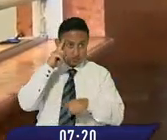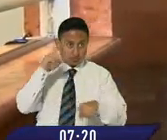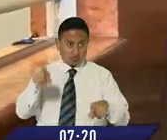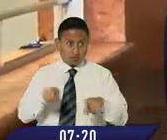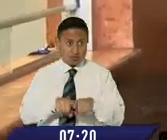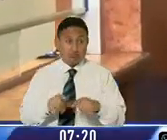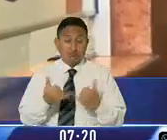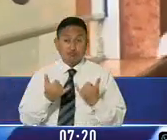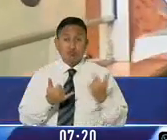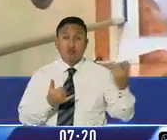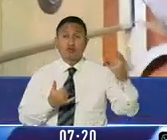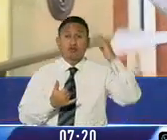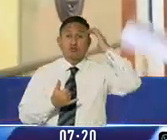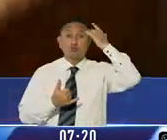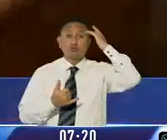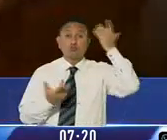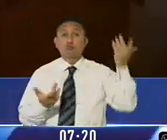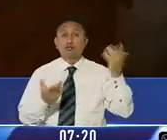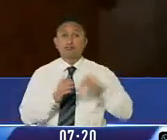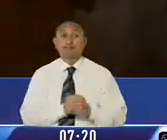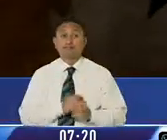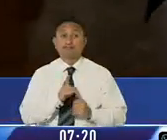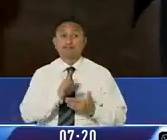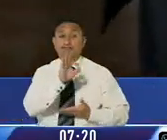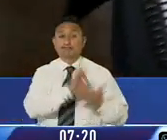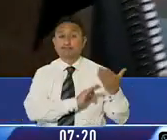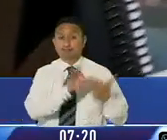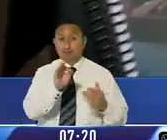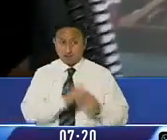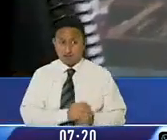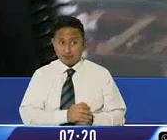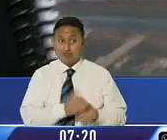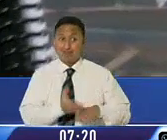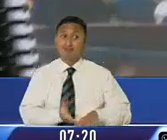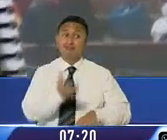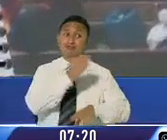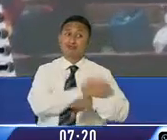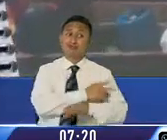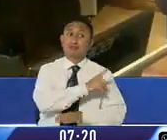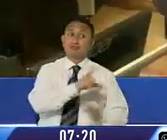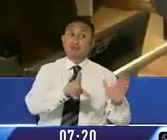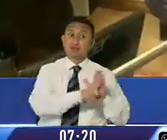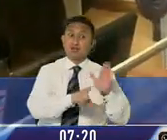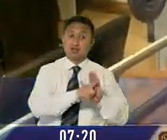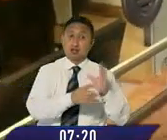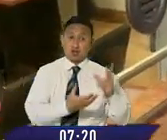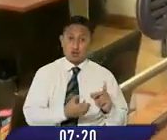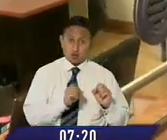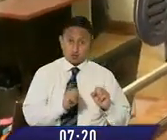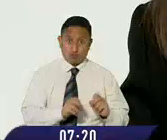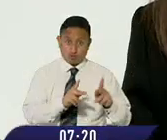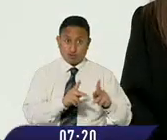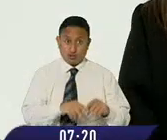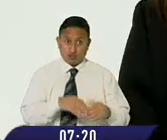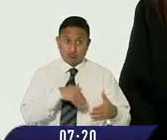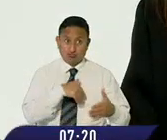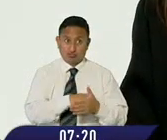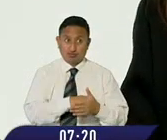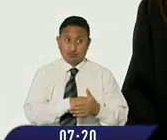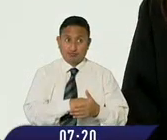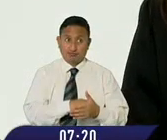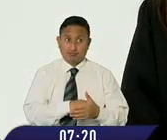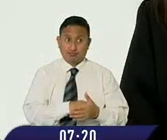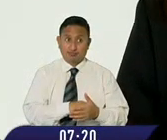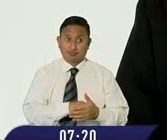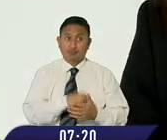principal preocupación radica en su calificación, pues la anterior ley de oportunidades no pasó esta fase. Es el primer